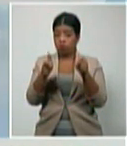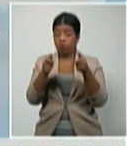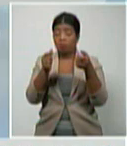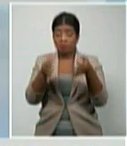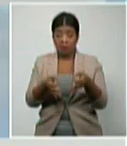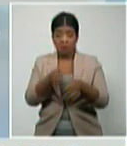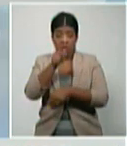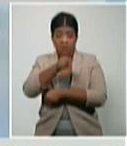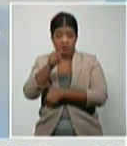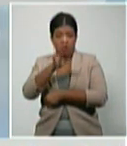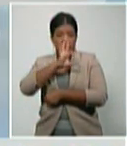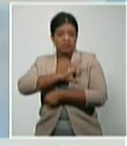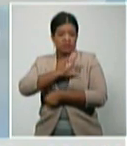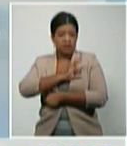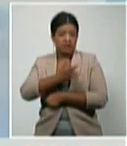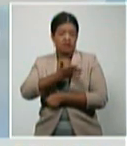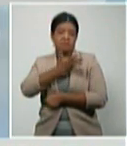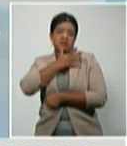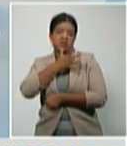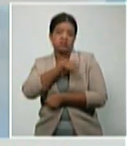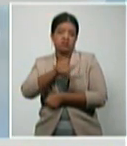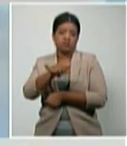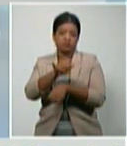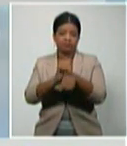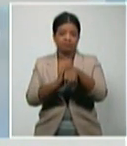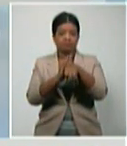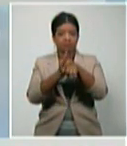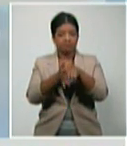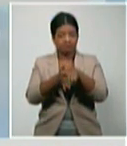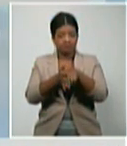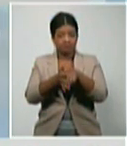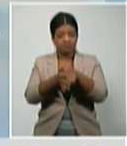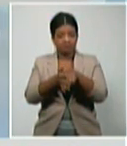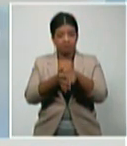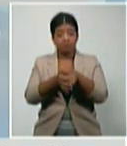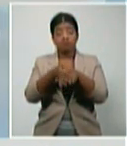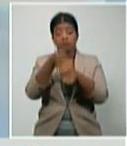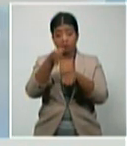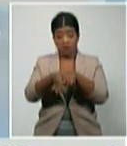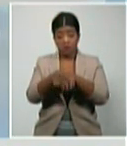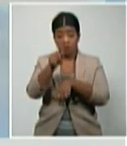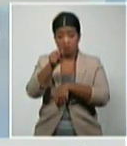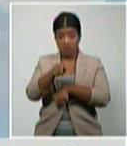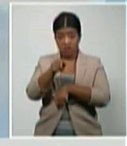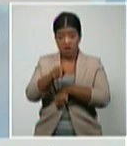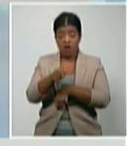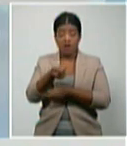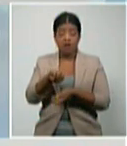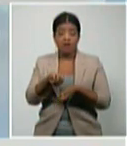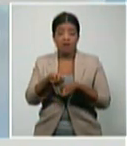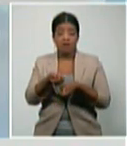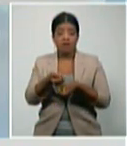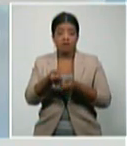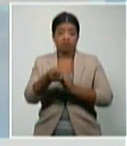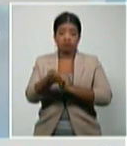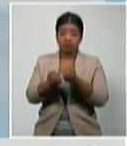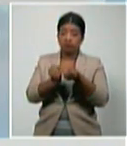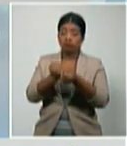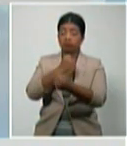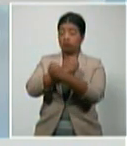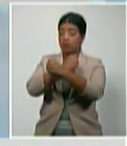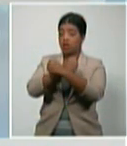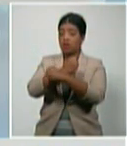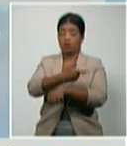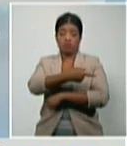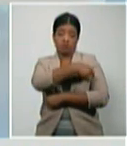síntomas sugestivos de la enfermedad y que indiscutiblemente entre la percepción de riesgo de la población y